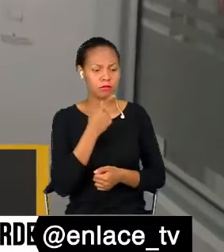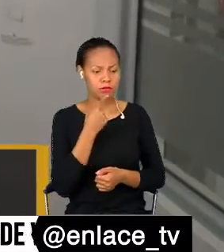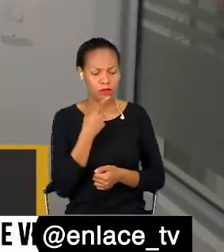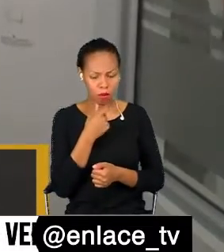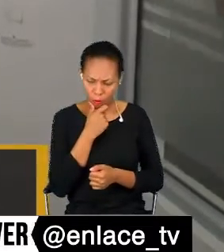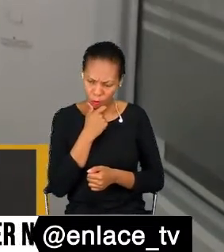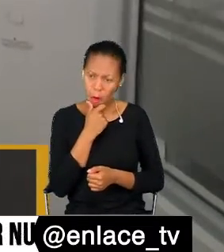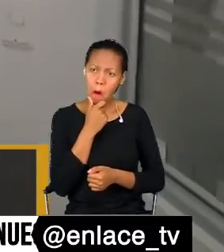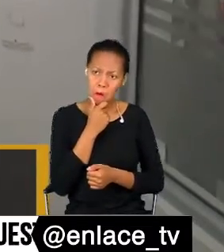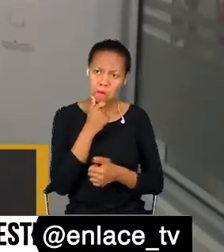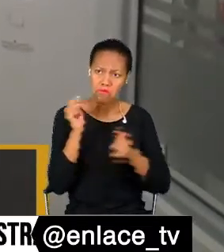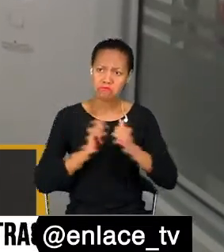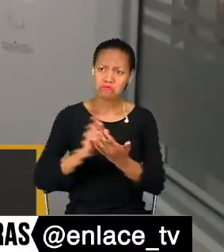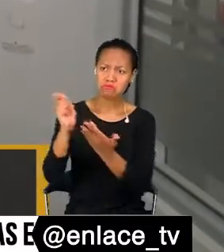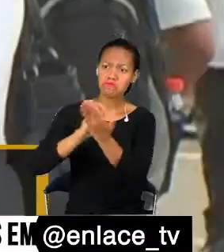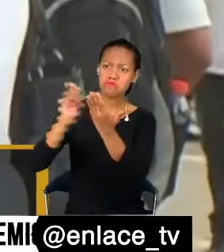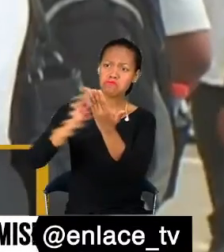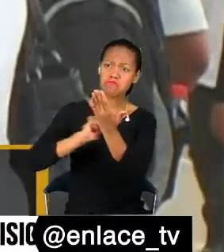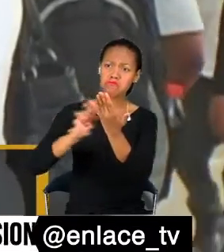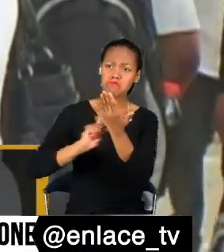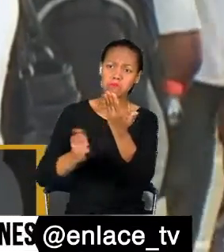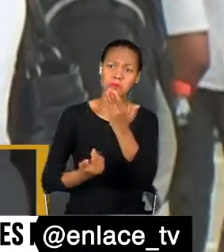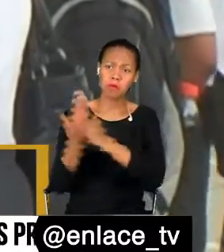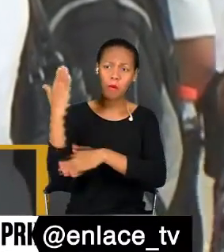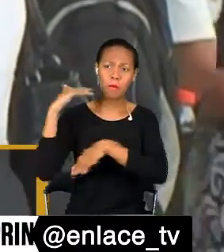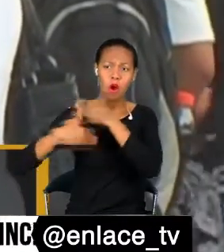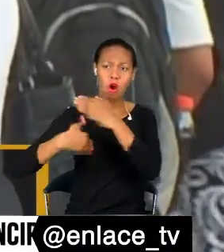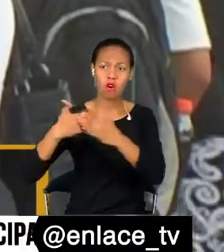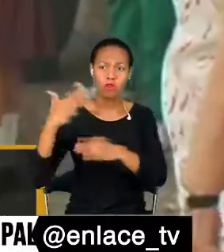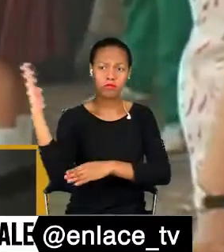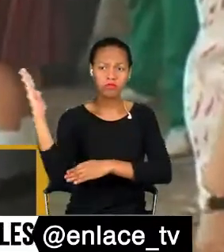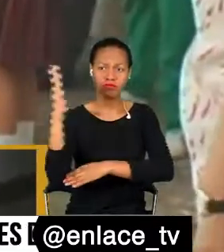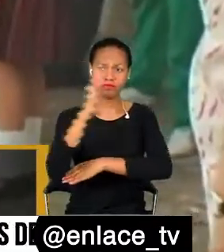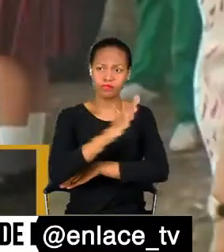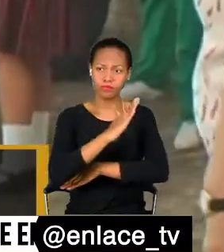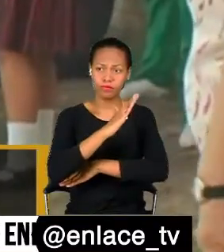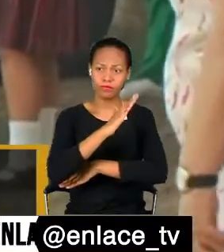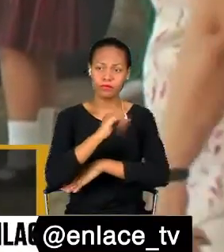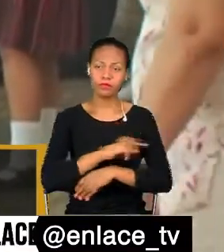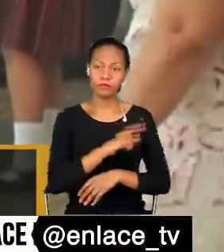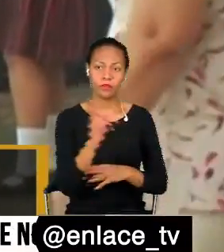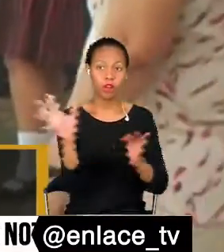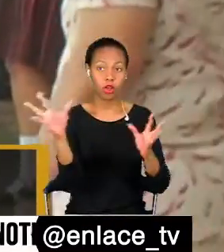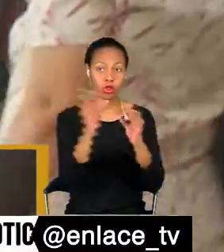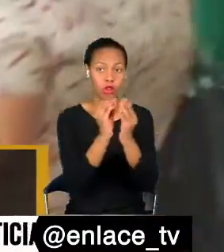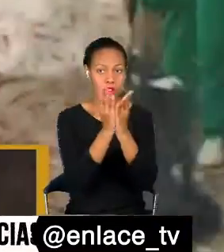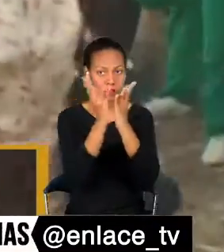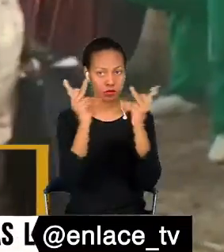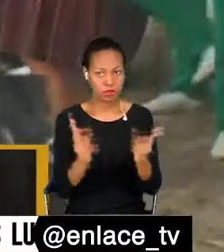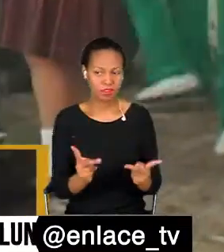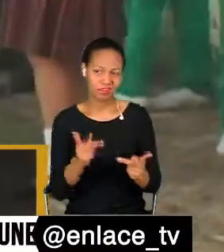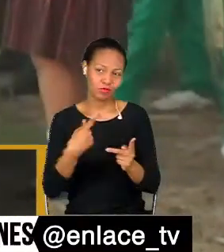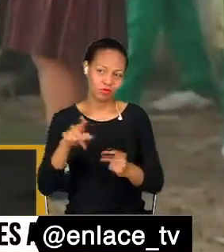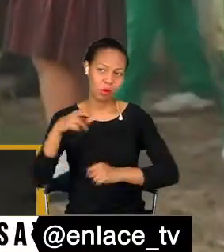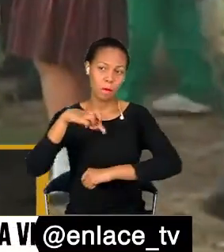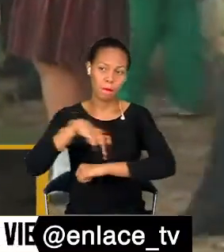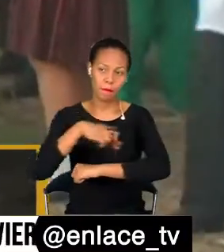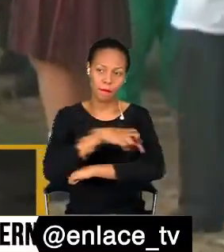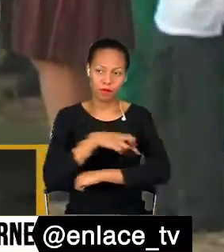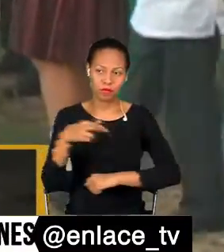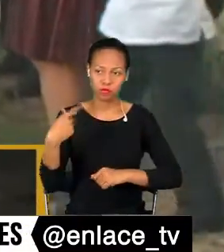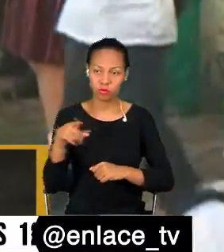instituciones para que comiencen el proceso de jornada única. La iniciativa del Gobierno Nacional que beneficia a los estudiantes de básica primaria busca con la